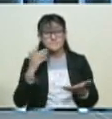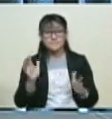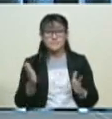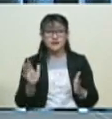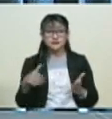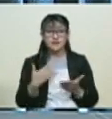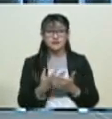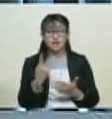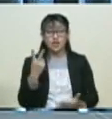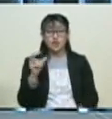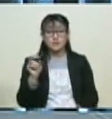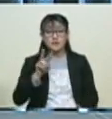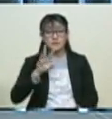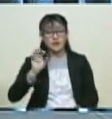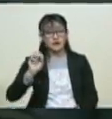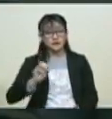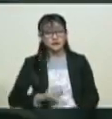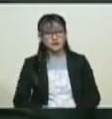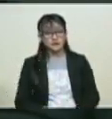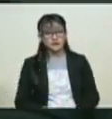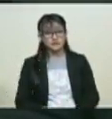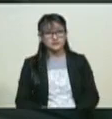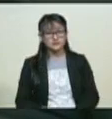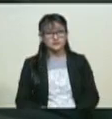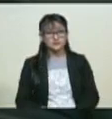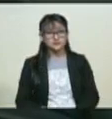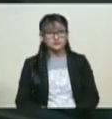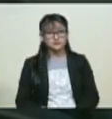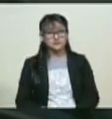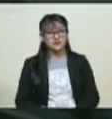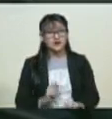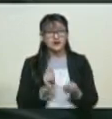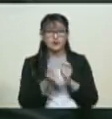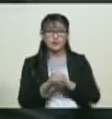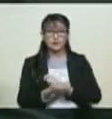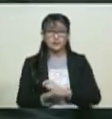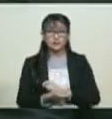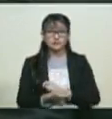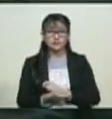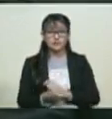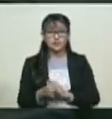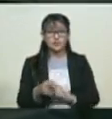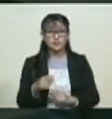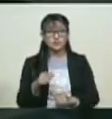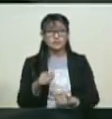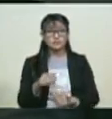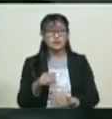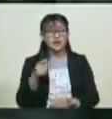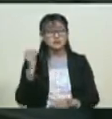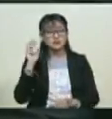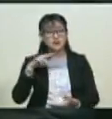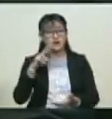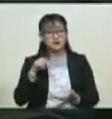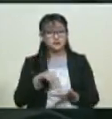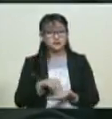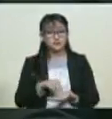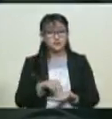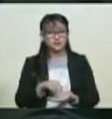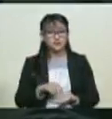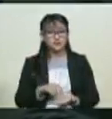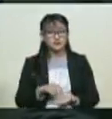hasta el 2020 que toca el ciclo de renovación del poder legislativo de la asamblea nacional